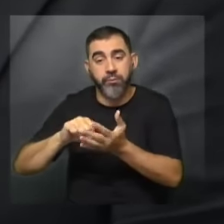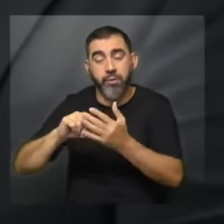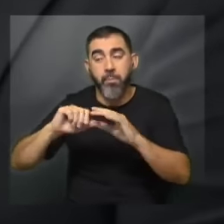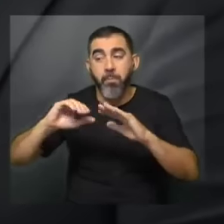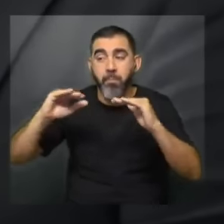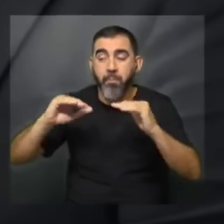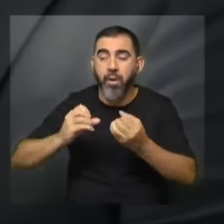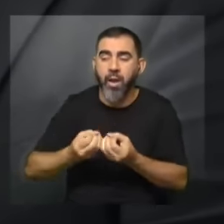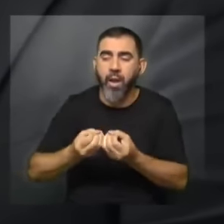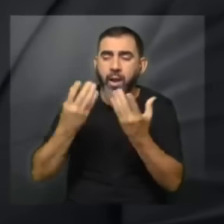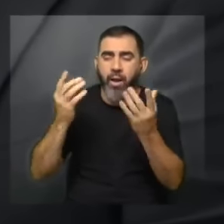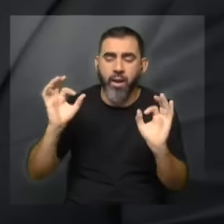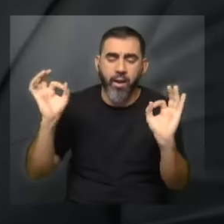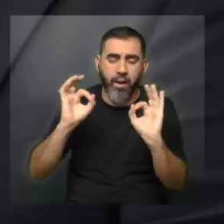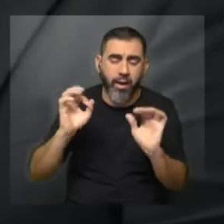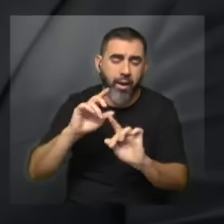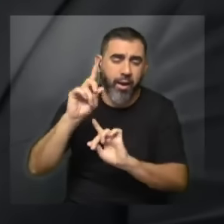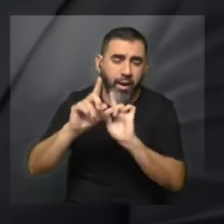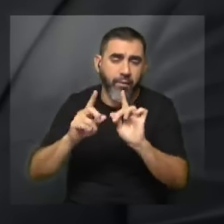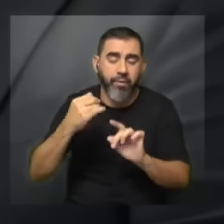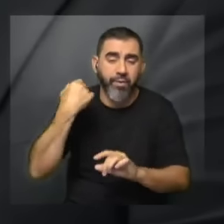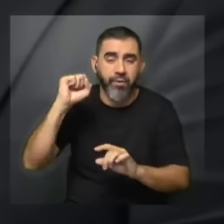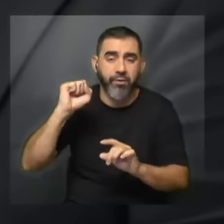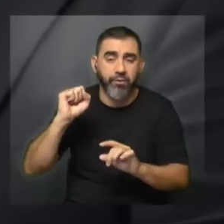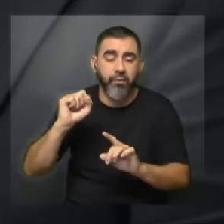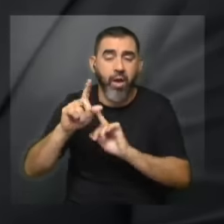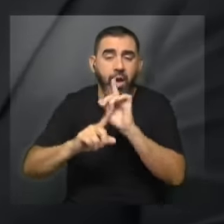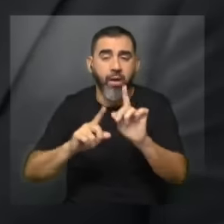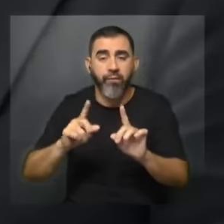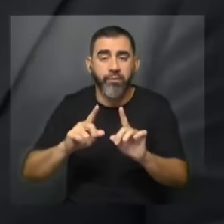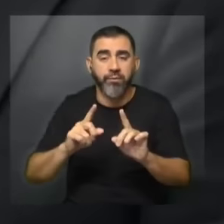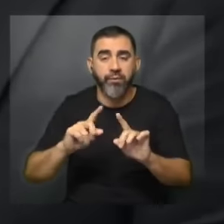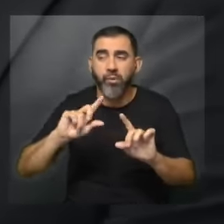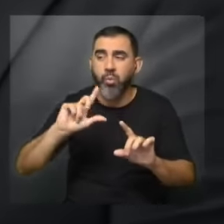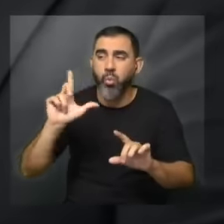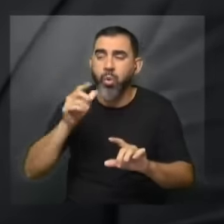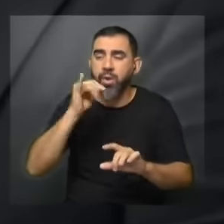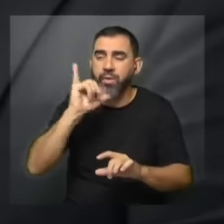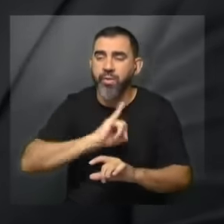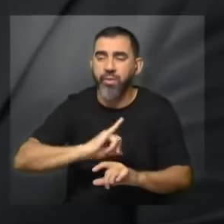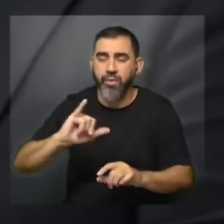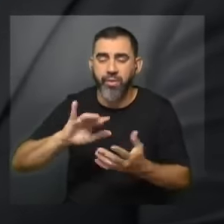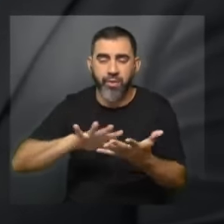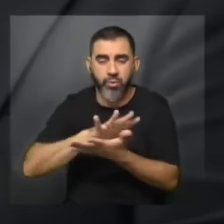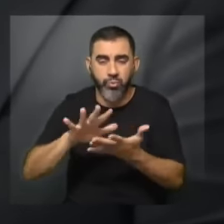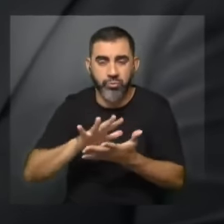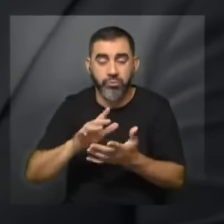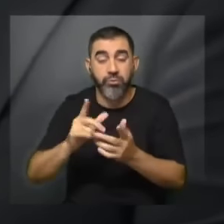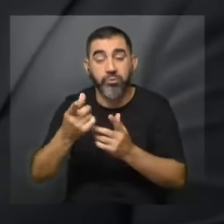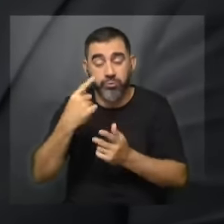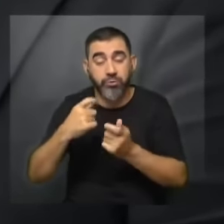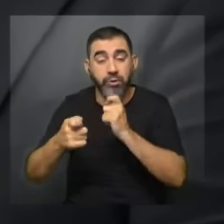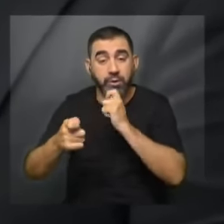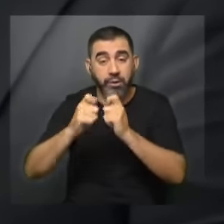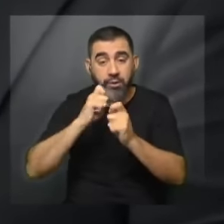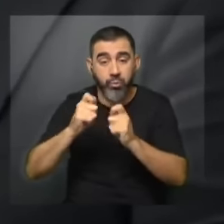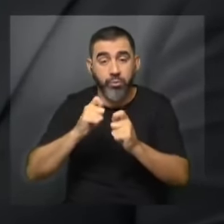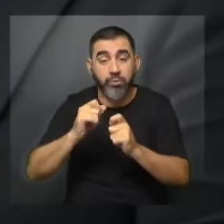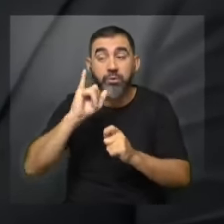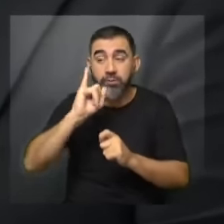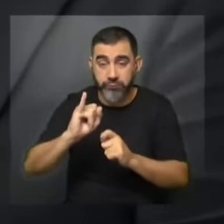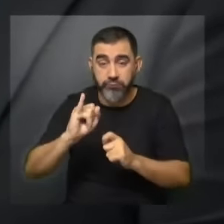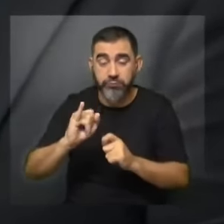la gravedad digamos este del delito usualmente allí tenemos un menor reporte de esas cifras por tanto las encuestas de victimización tienen esa